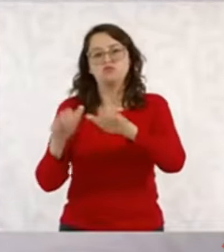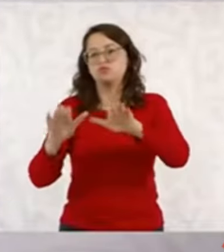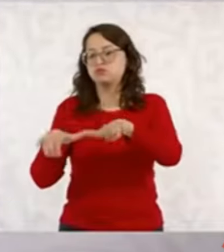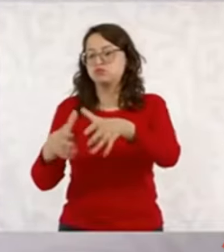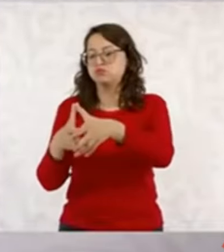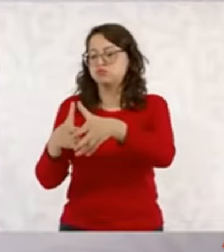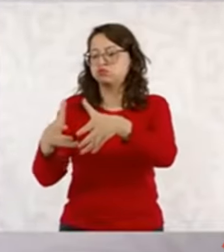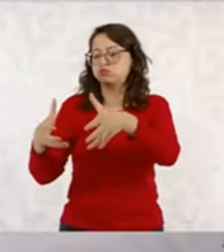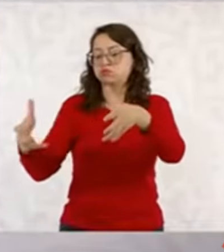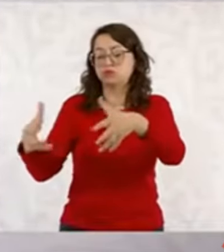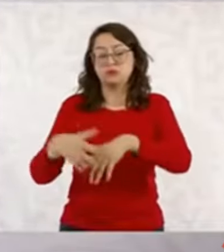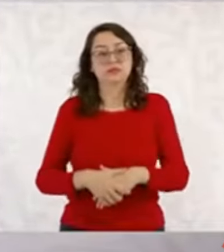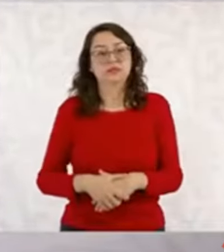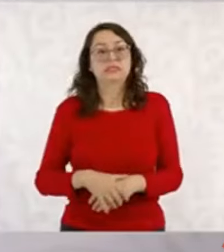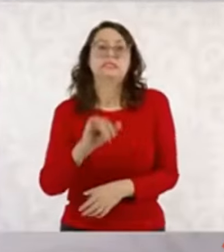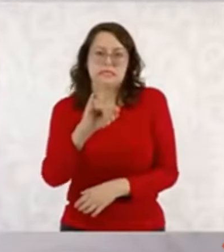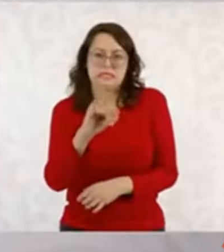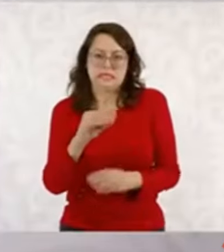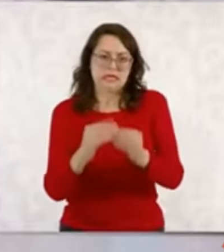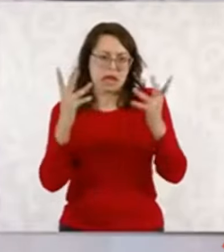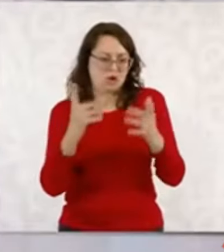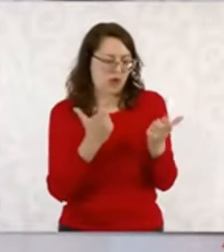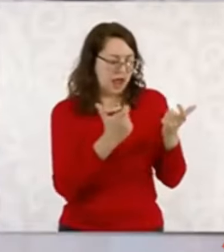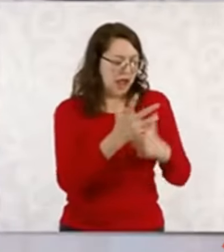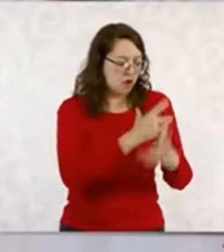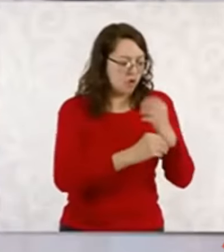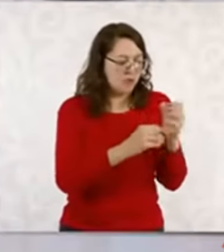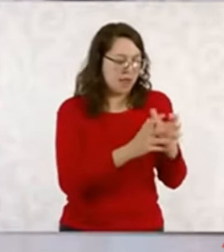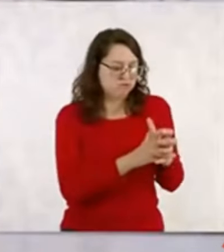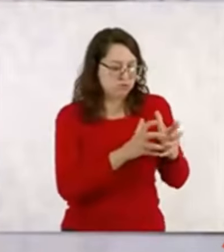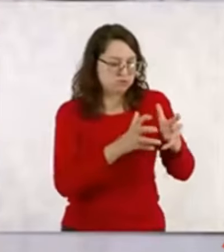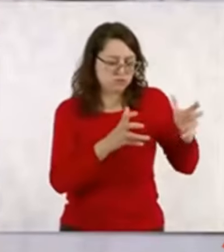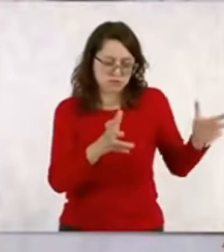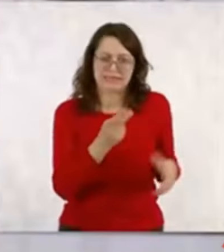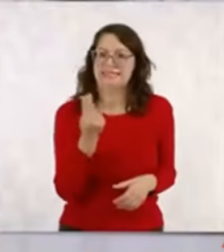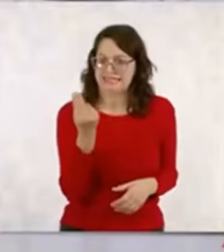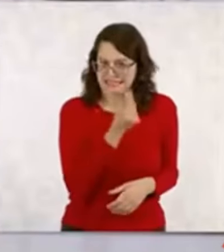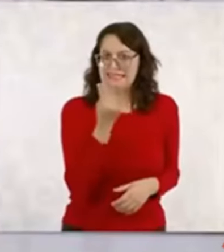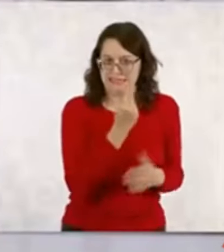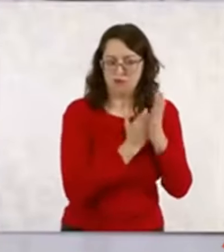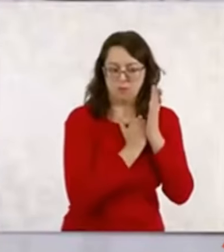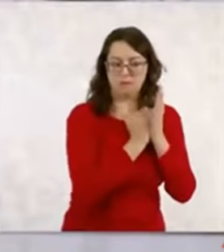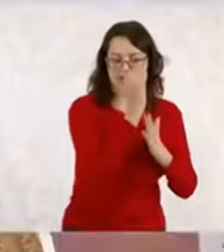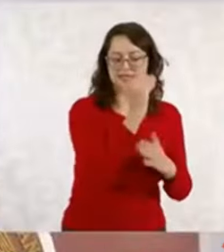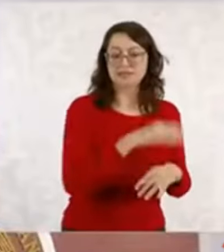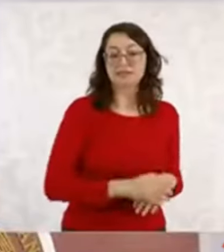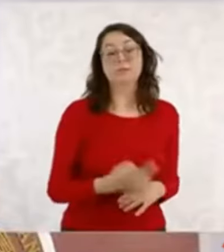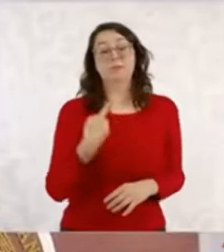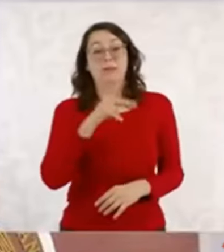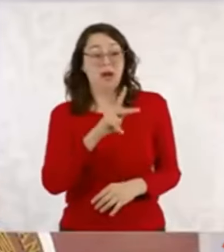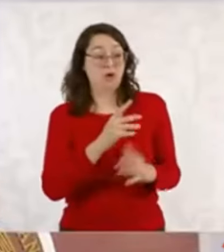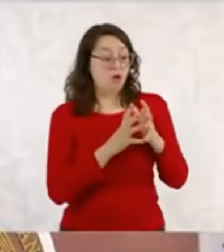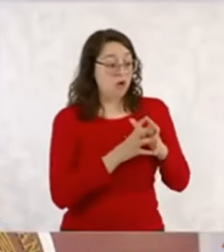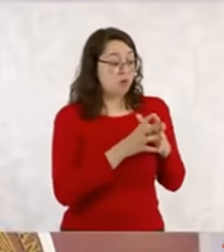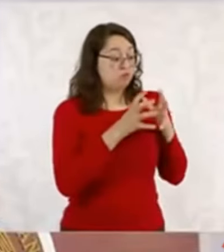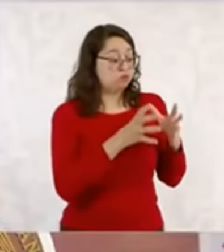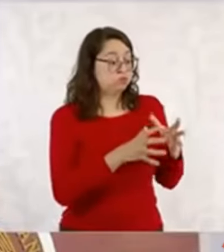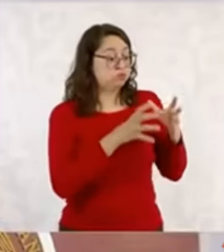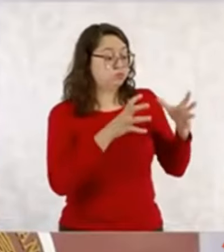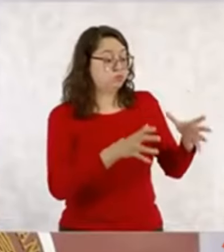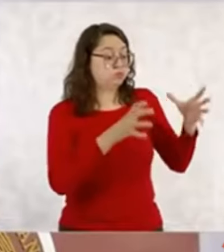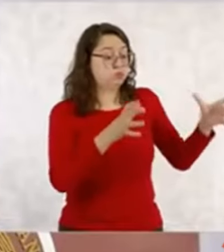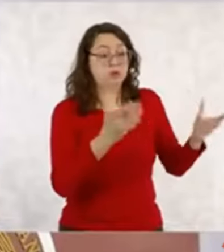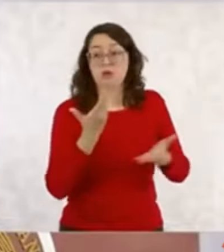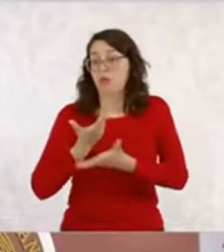por supuesto que estamos trabajando para que haya mayor crecimiento, pero el crecimiento económico sin justicia no